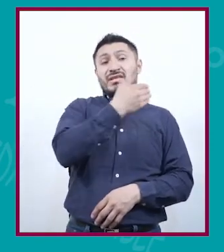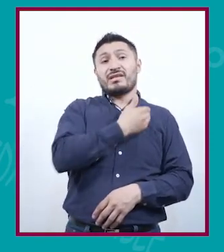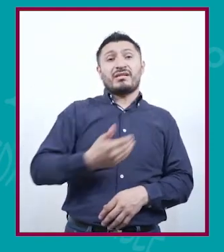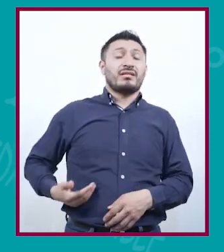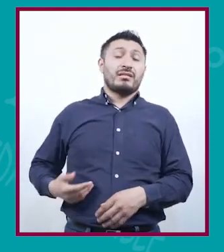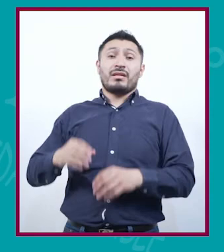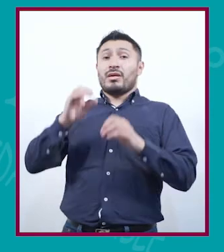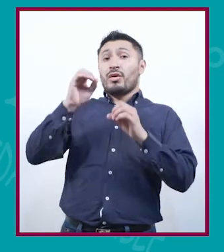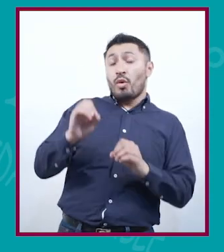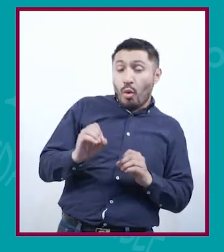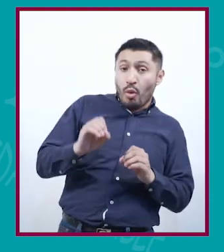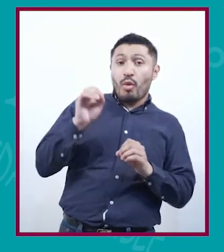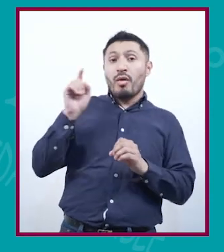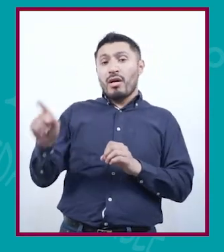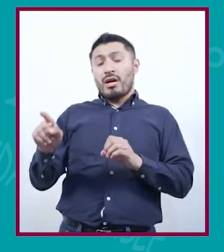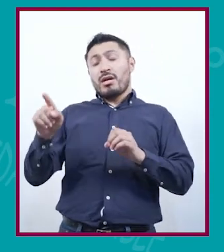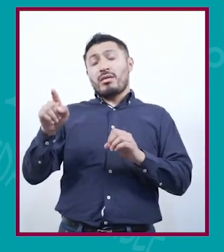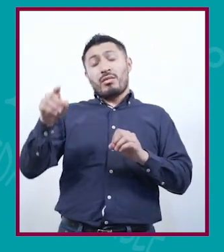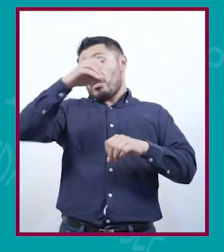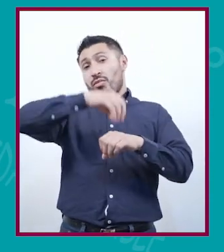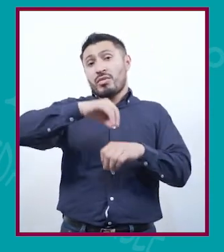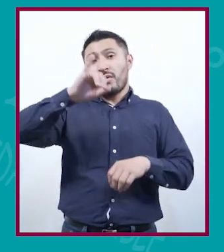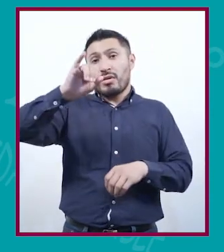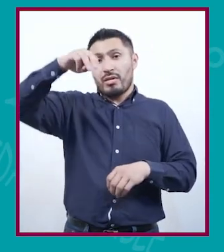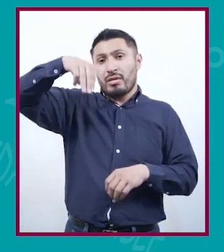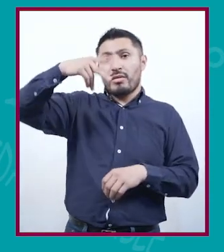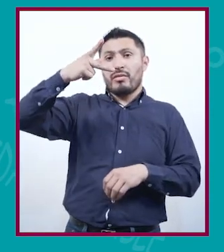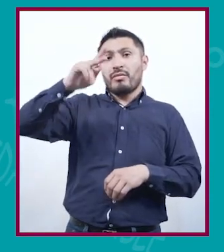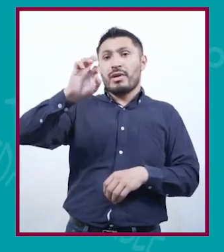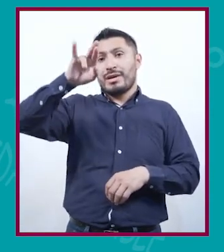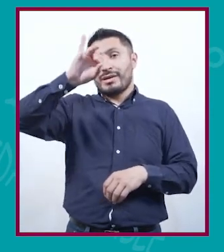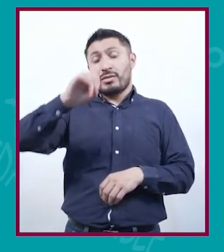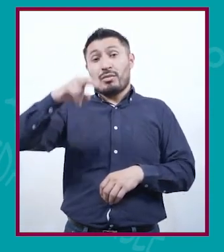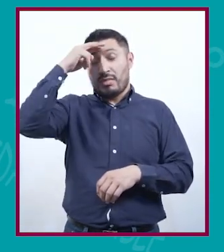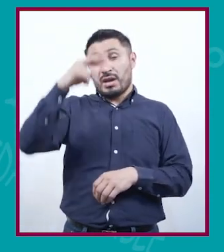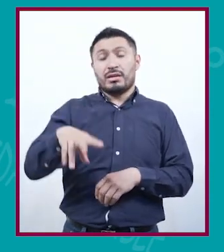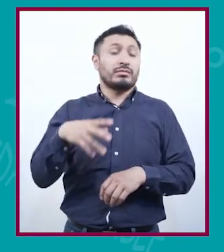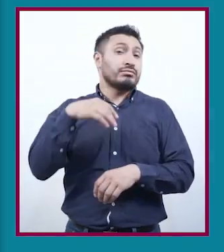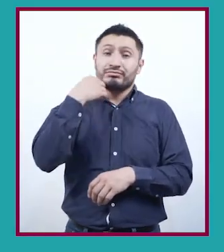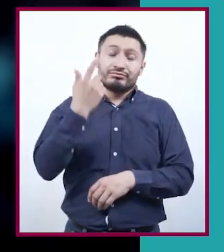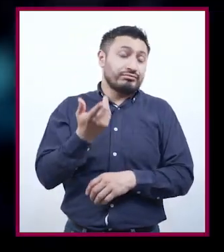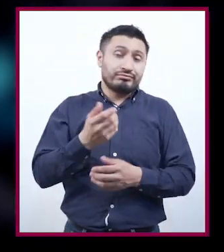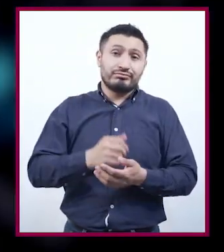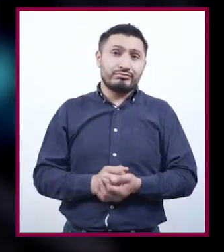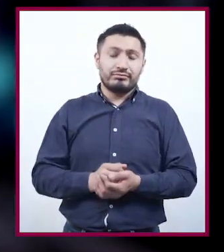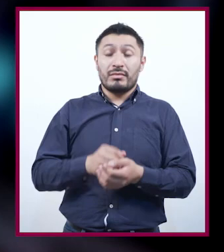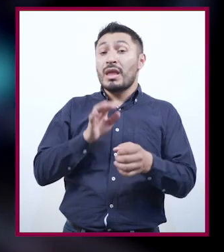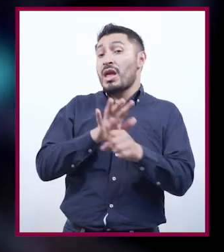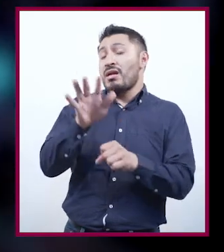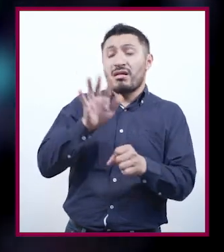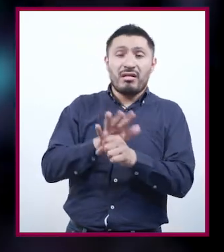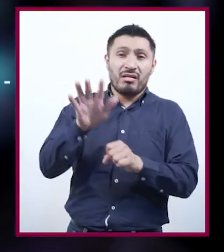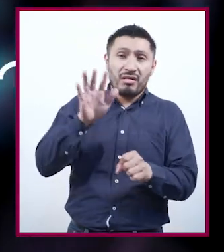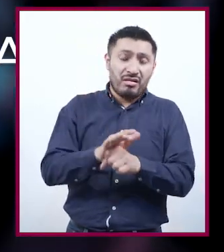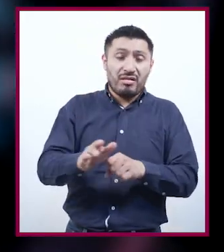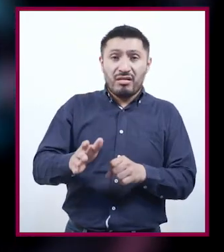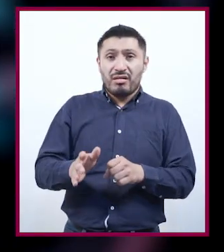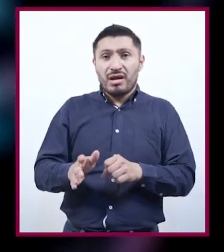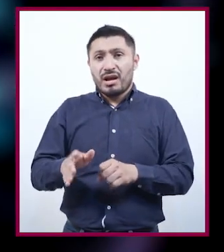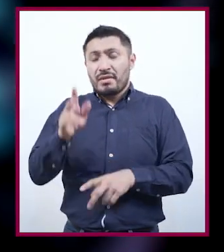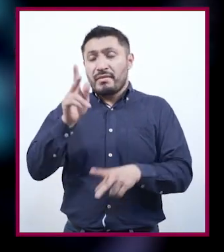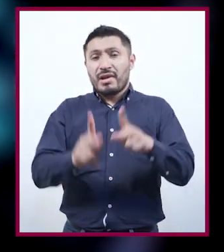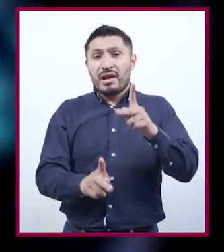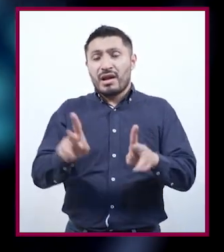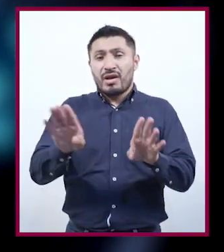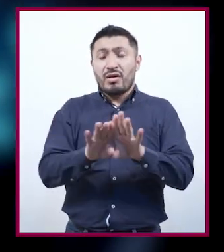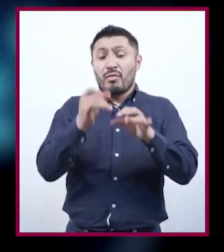que su figura encabezara el imperio o con que hubiera un imperio mexicano. ¿En qué momento se